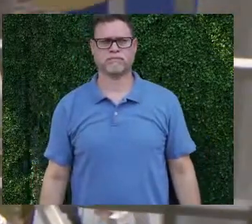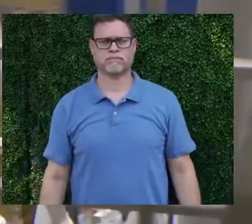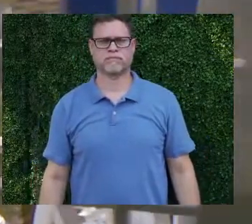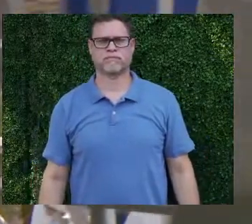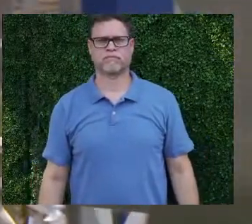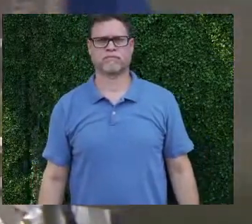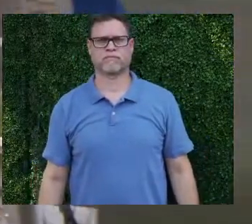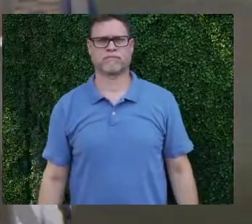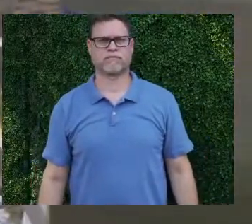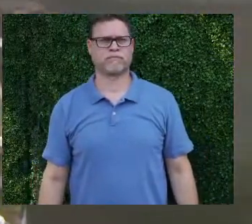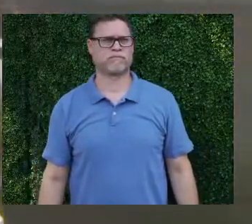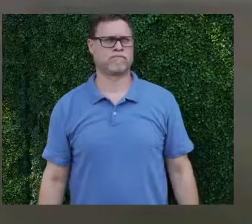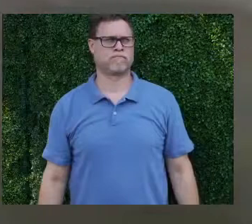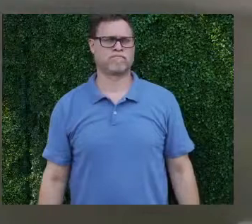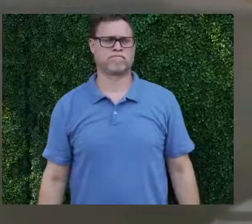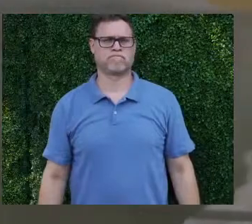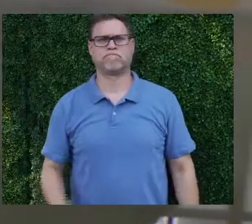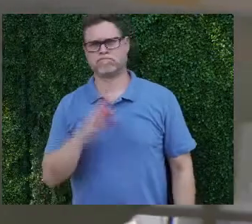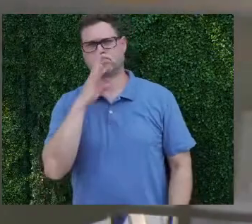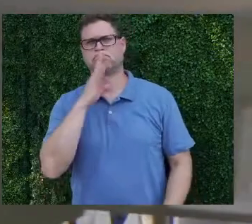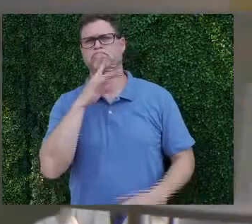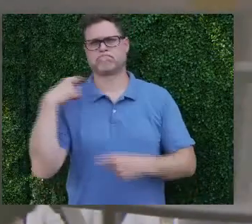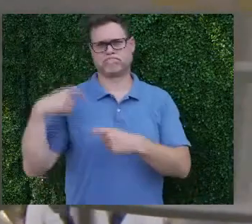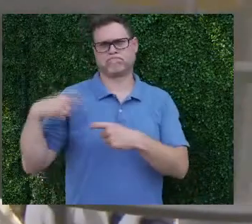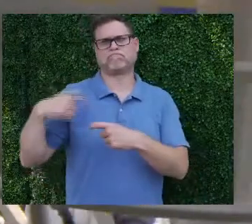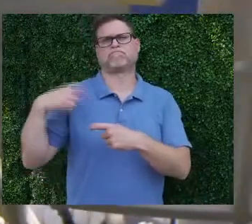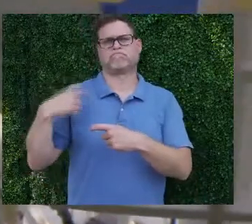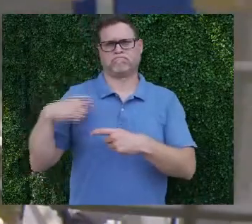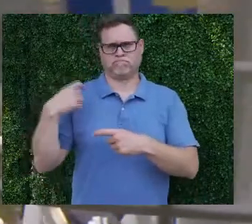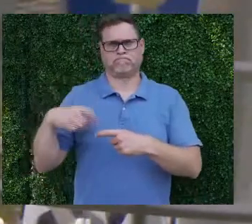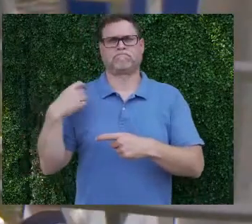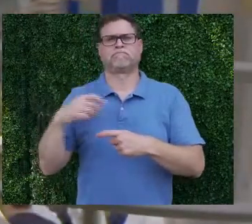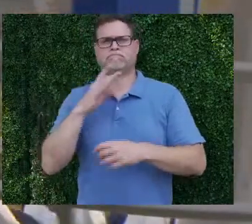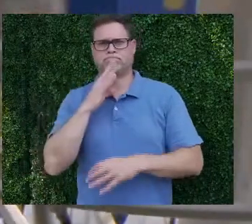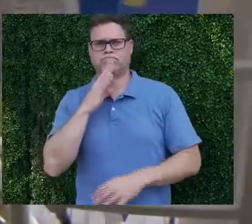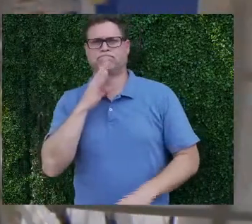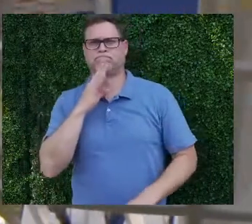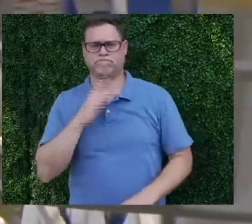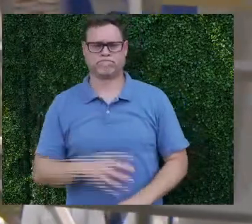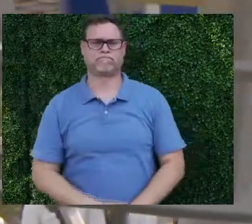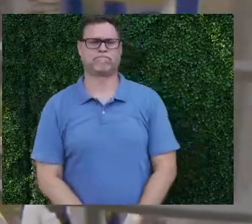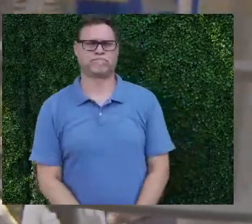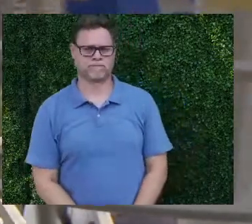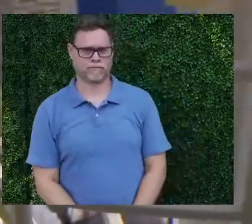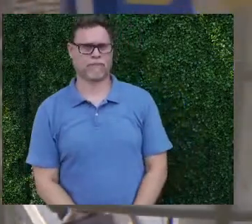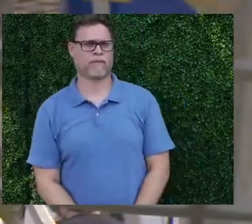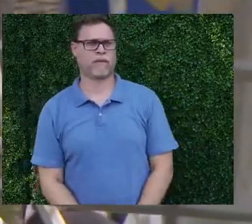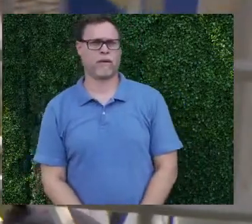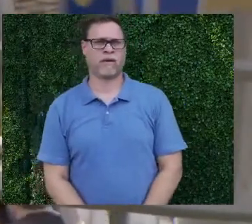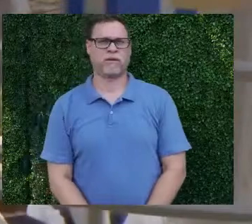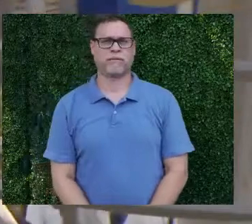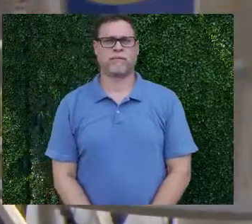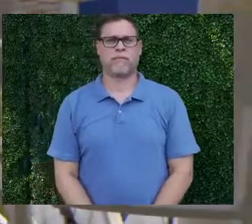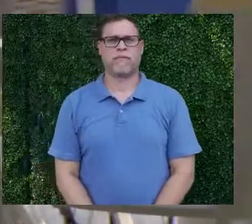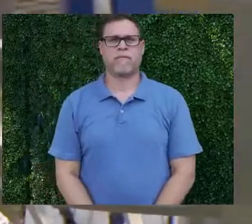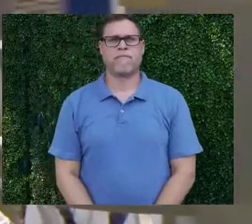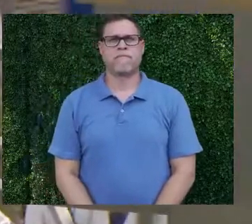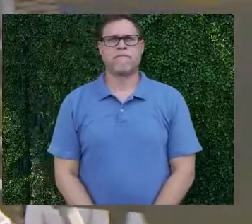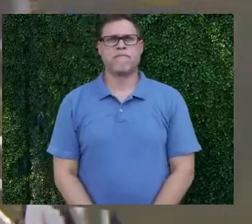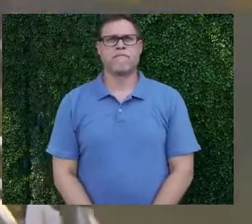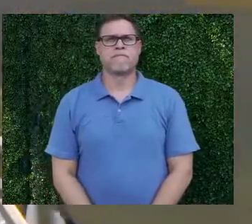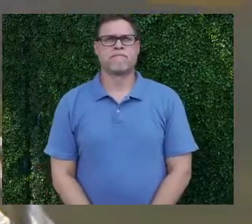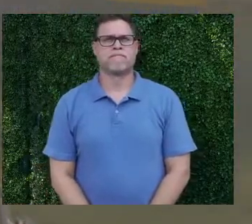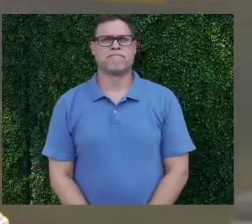los elegidos y las personas aquí celebrando este día muy, muy especial para todo el estado de California,